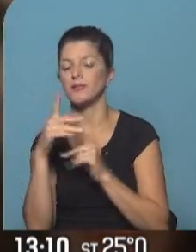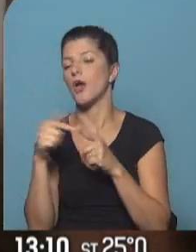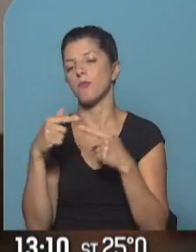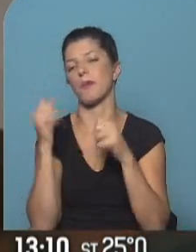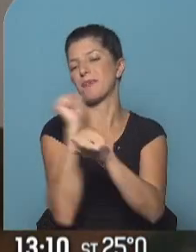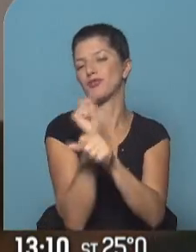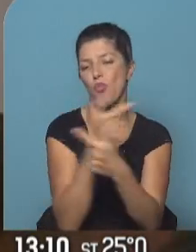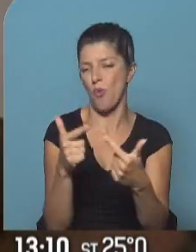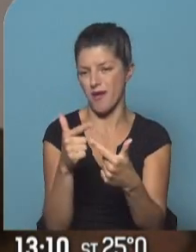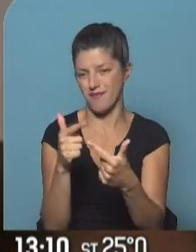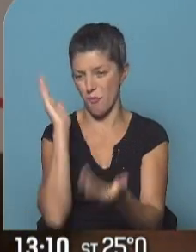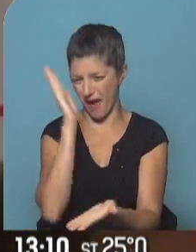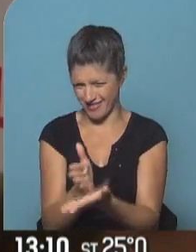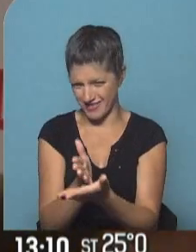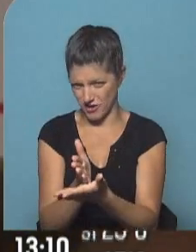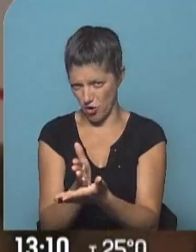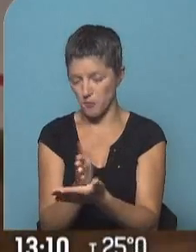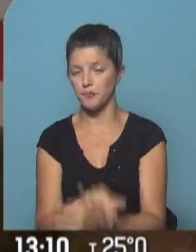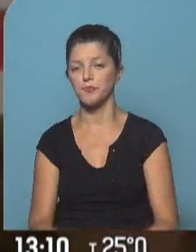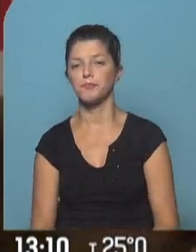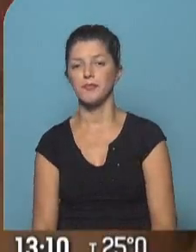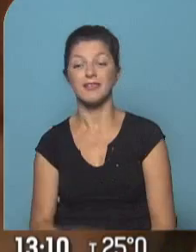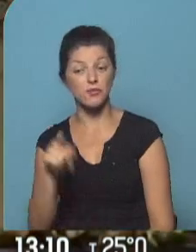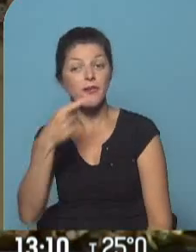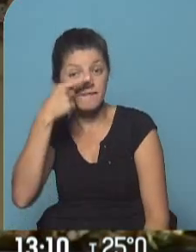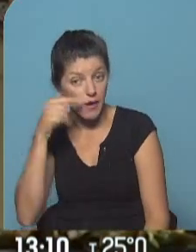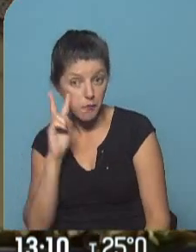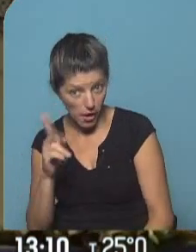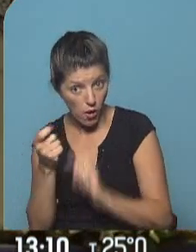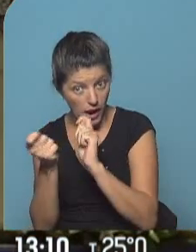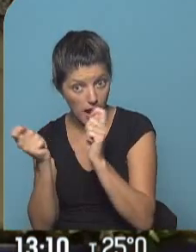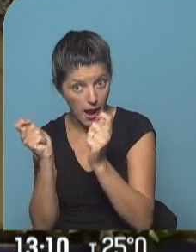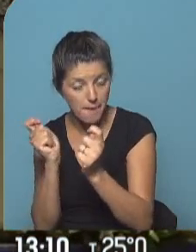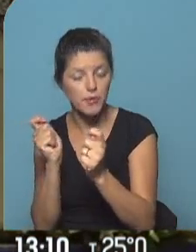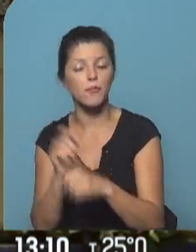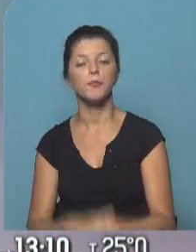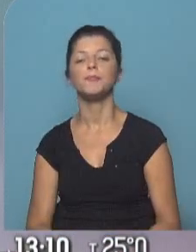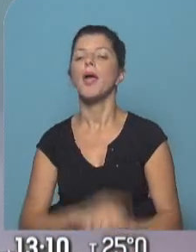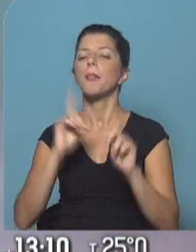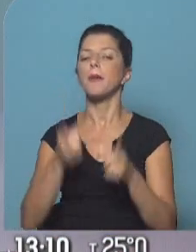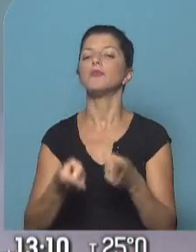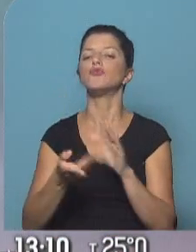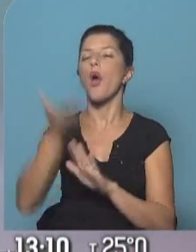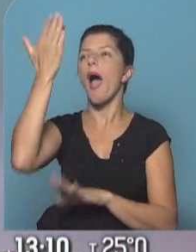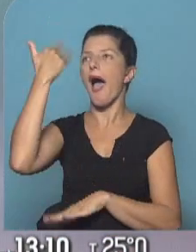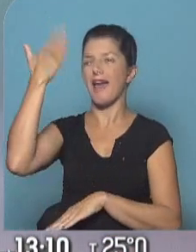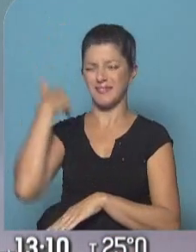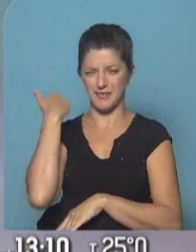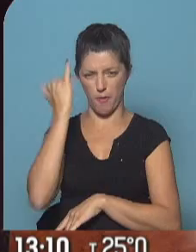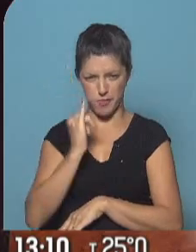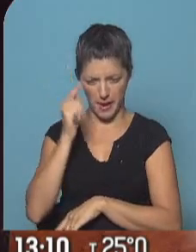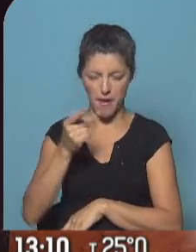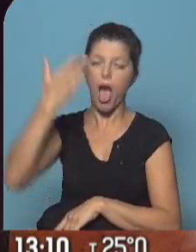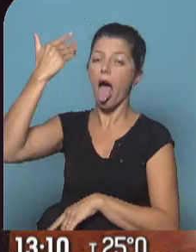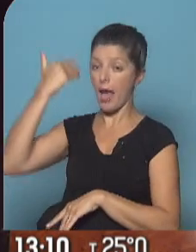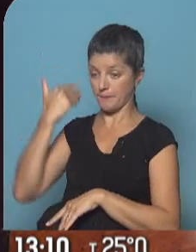reeducación. Para mí, yo hace poco escribí una nota sobre Irán y hablaba como, por ejemplo, como al principio de la revolución se sancionó